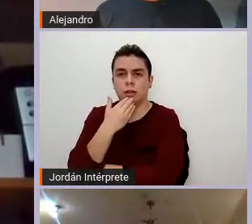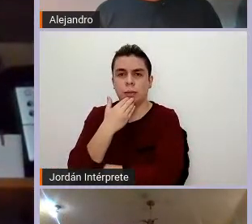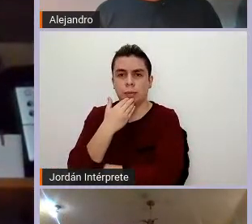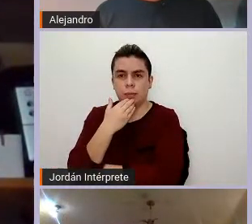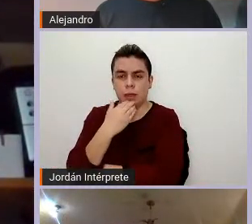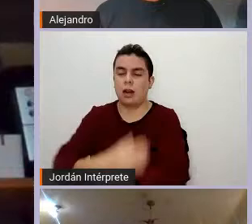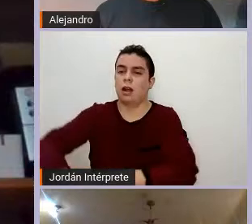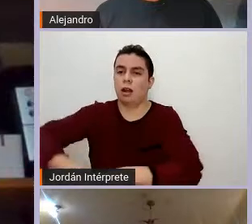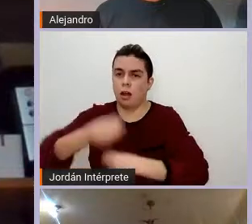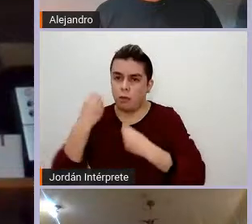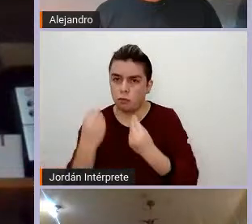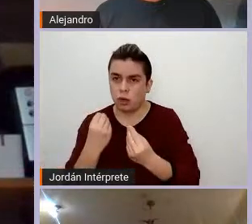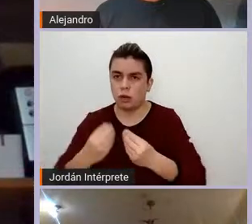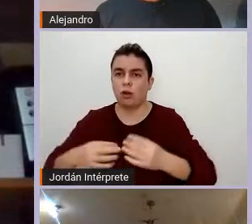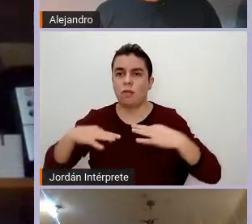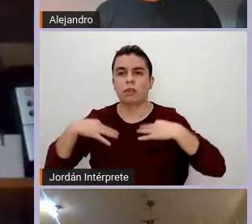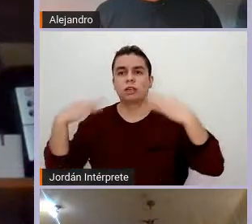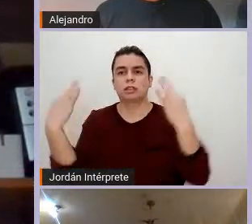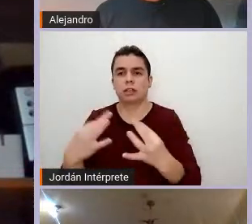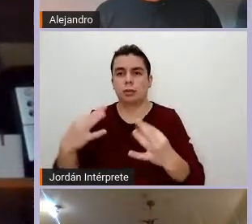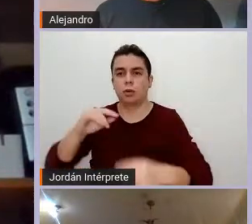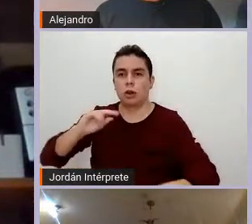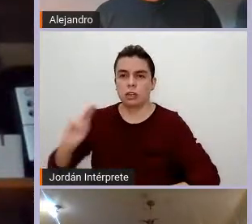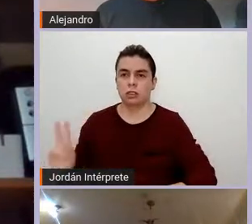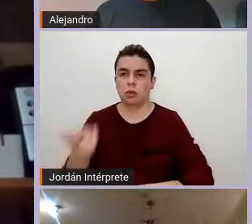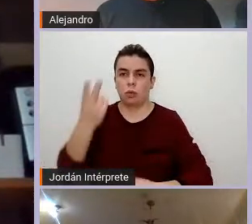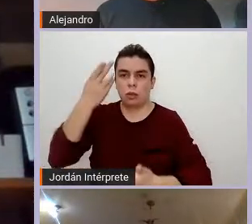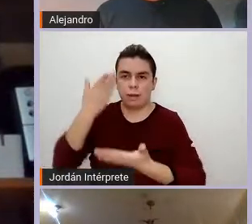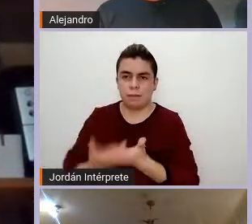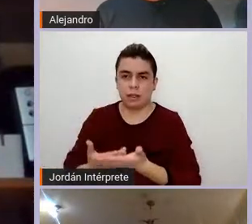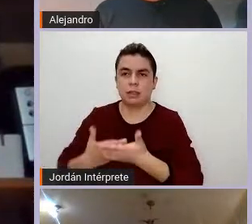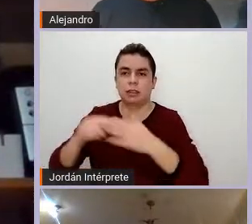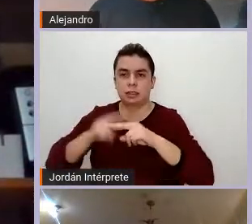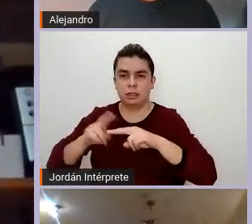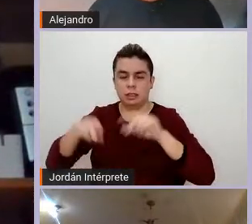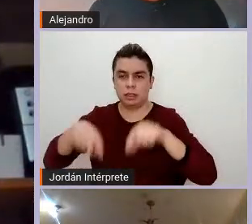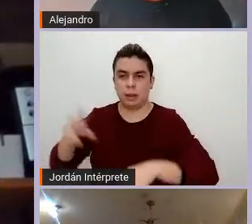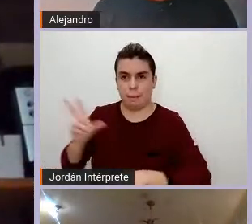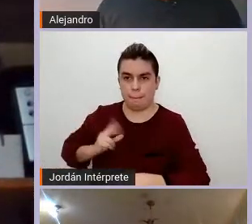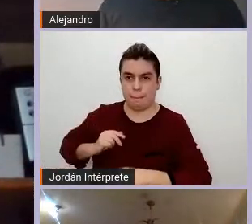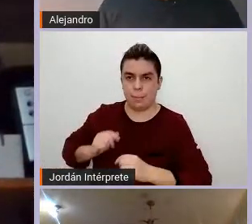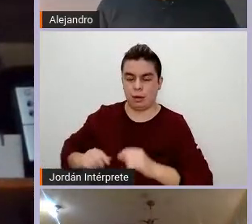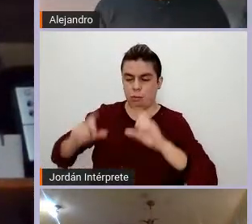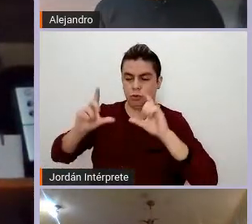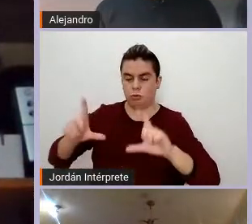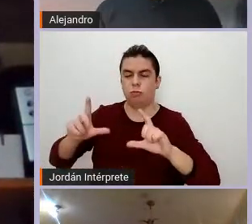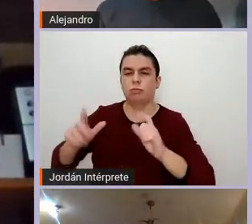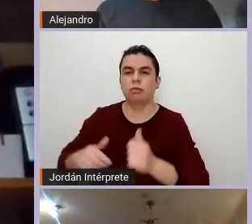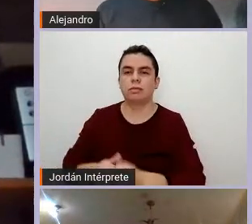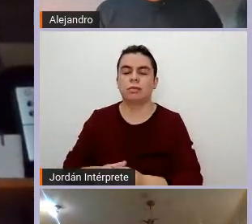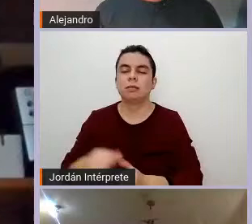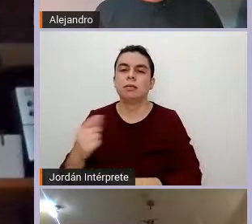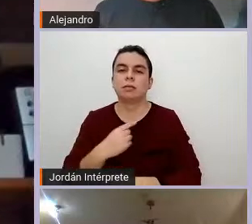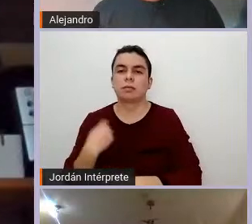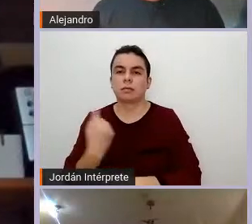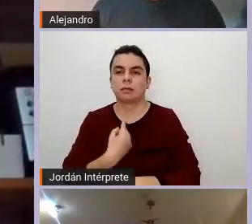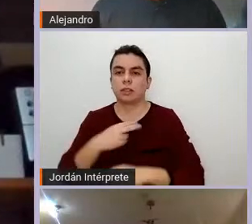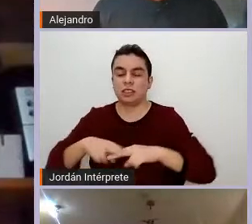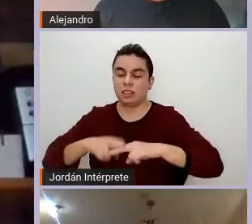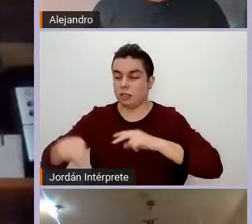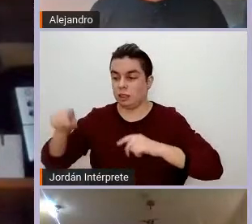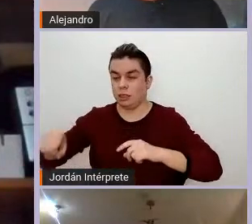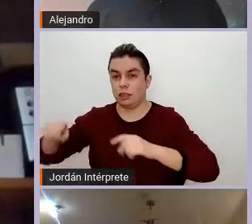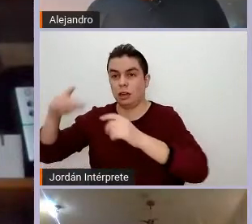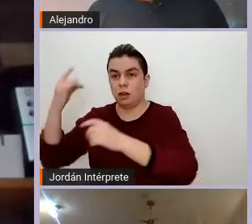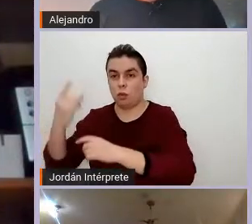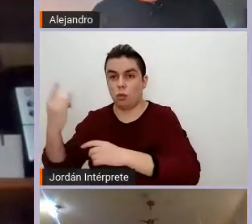de este premio, que hemos podido impulsar a pesar de todo, manteniendo sumamente vivo este vínculo de colaboración que se ha